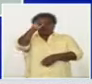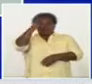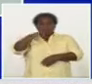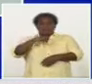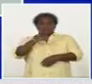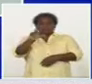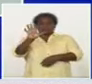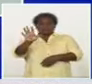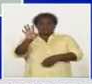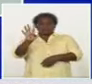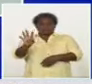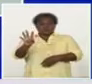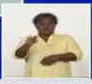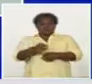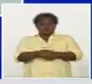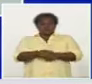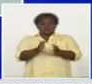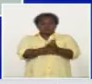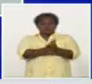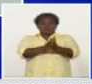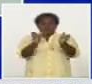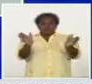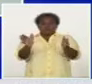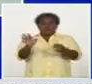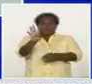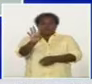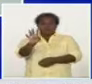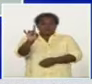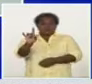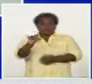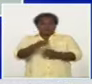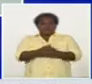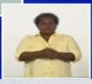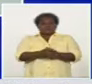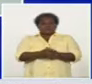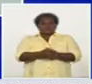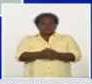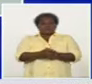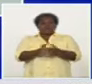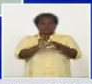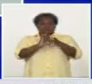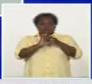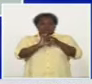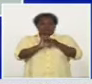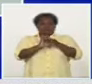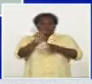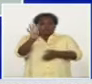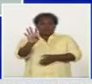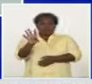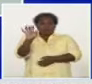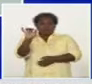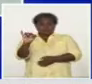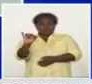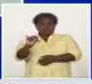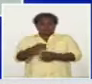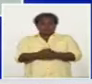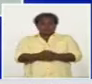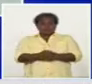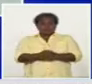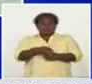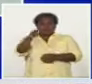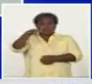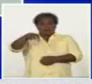54, San Miguel del Padrón 49, Guanabacoa 46,